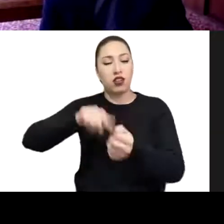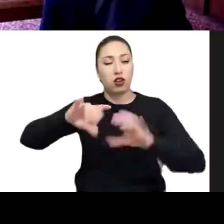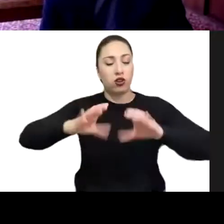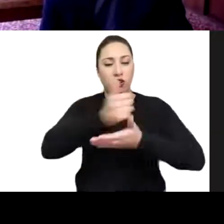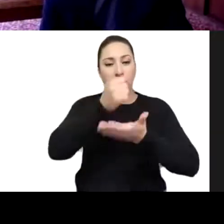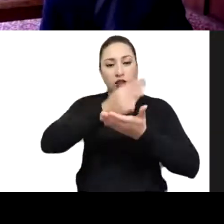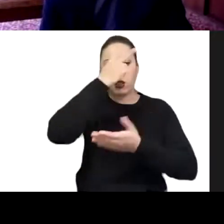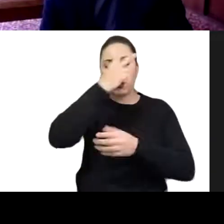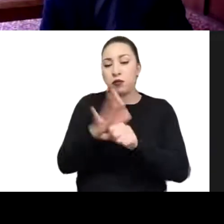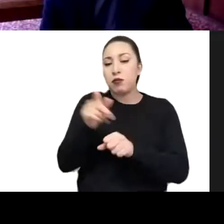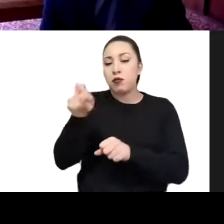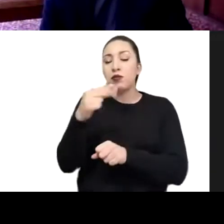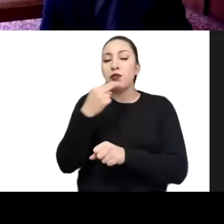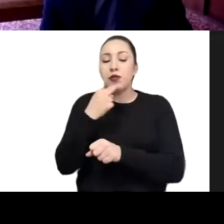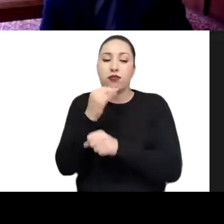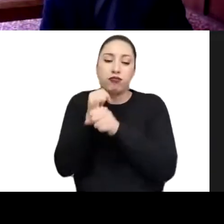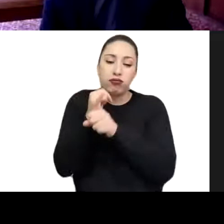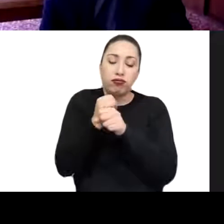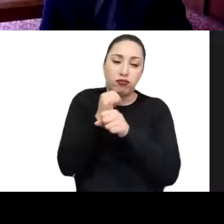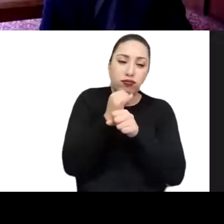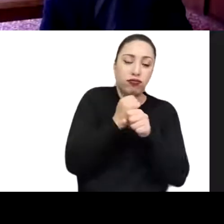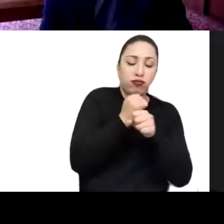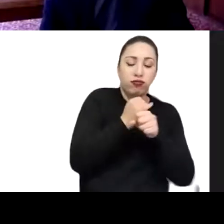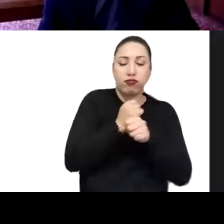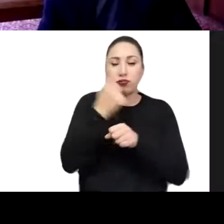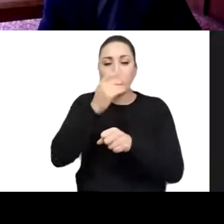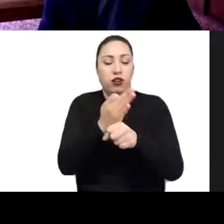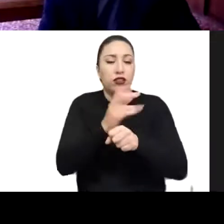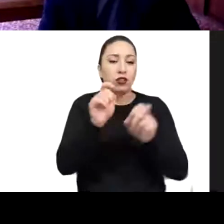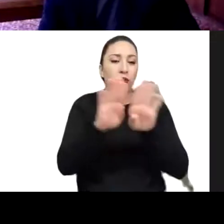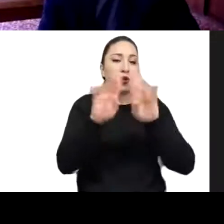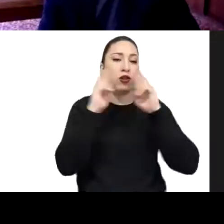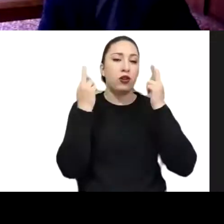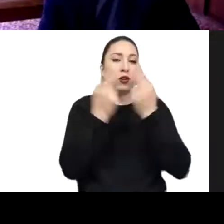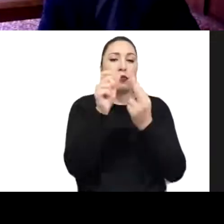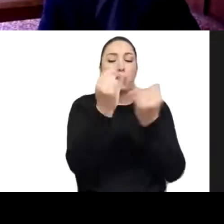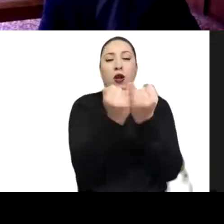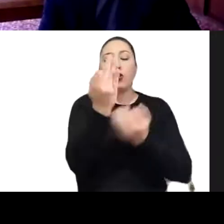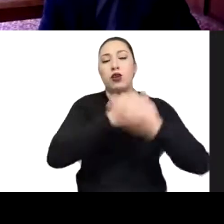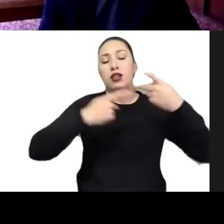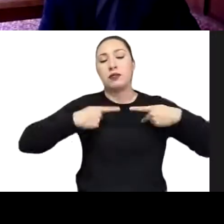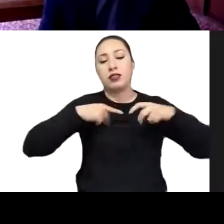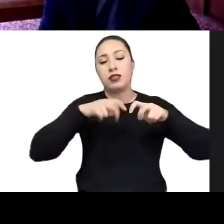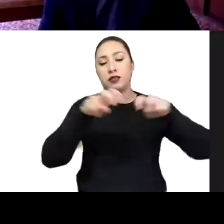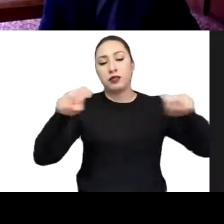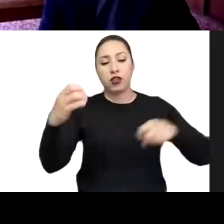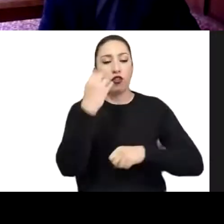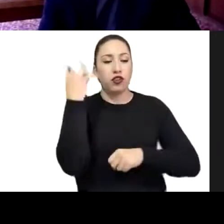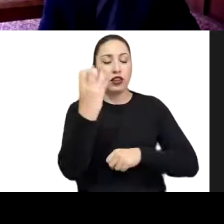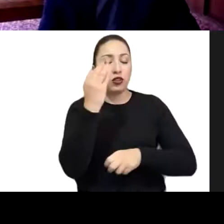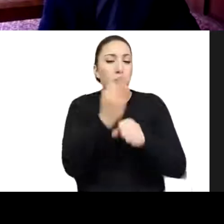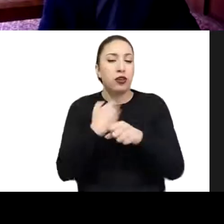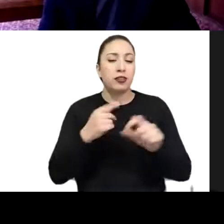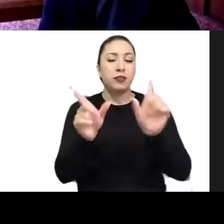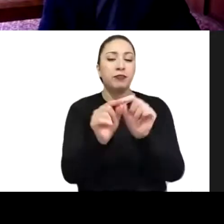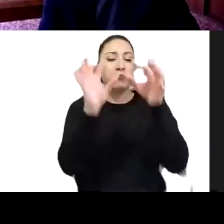información que han generado para estos procesos, y a todos los panelistas. Una reflexión brevemente que quisiera hacer antes de